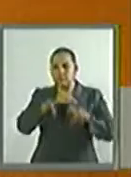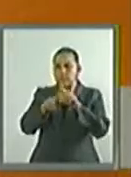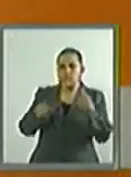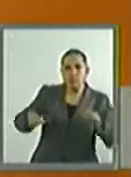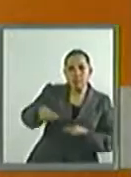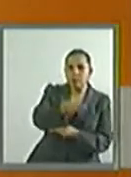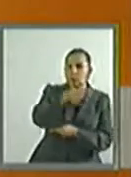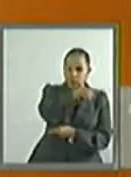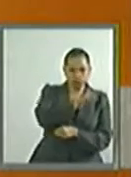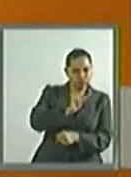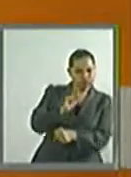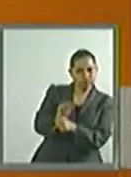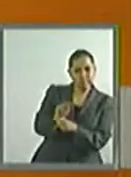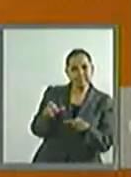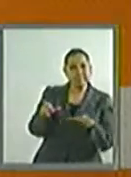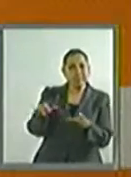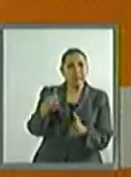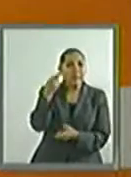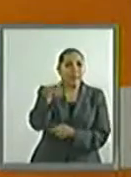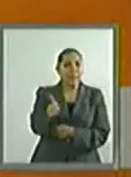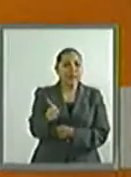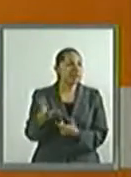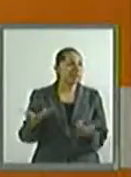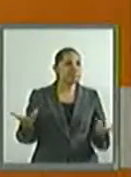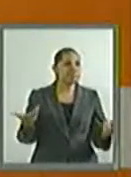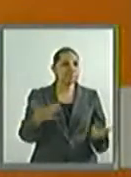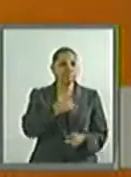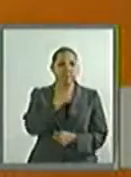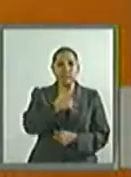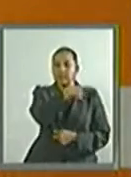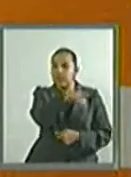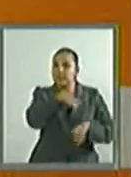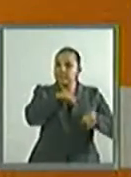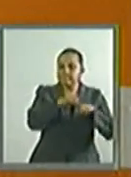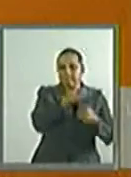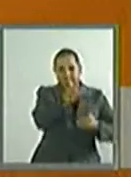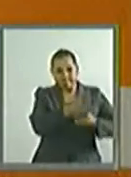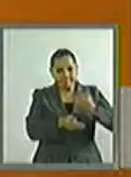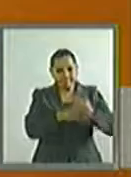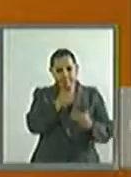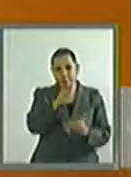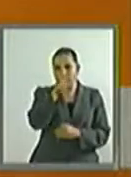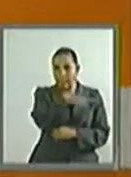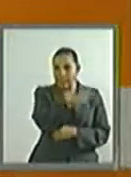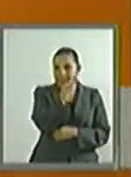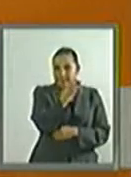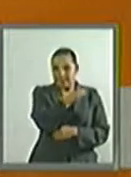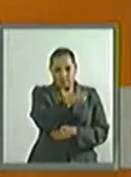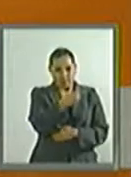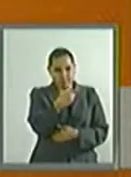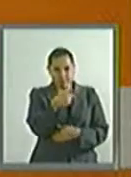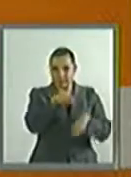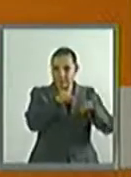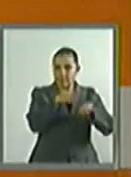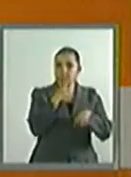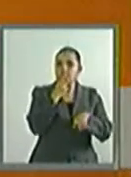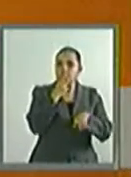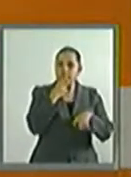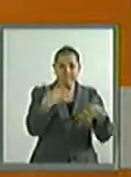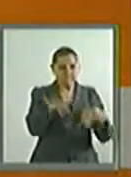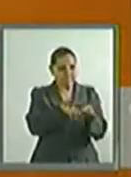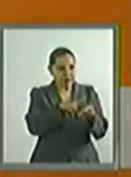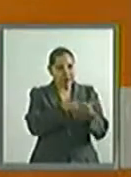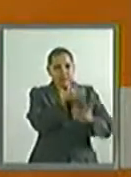es alentadora y hacen que esa labor de la Auditoría Superior se diluya. En